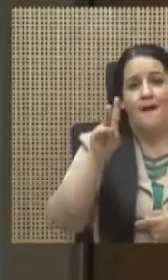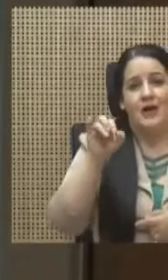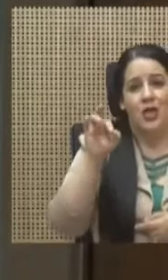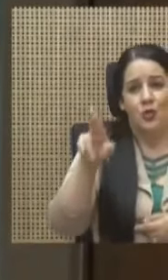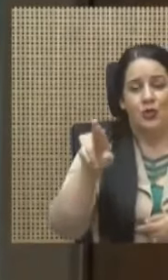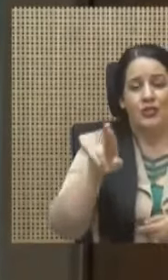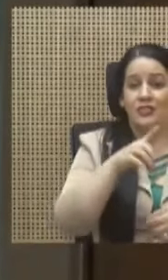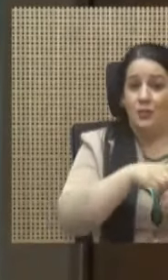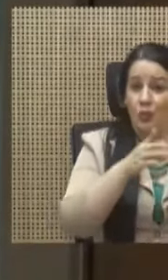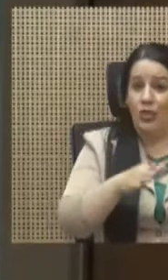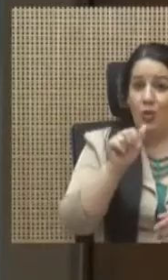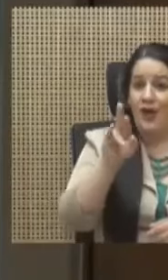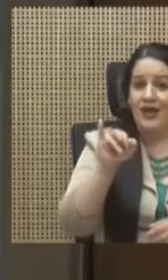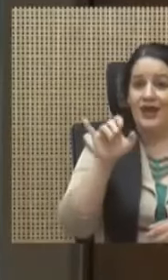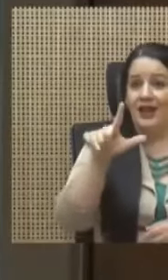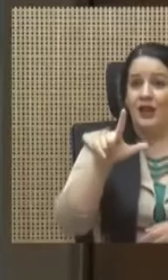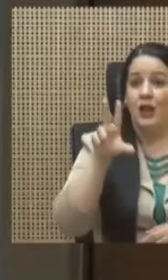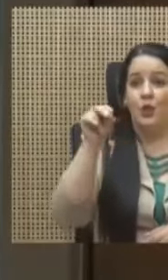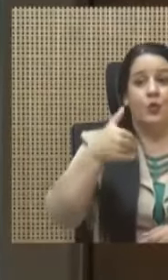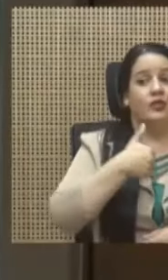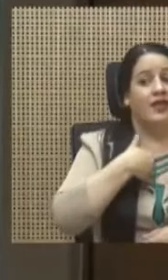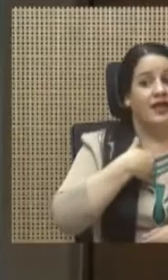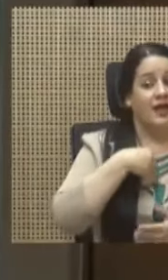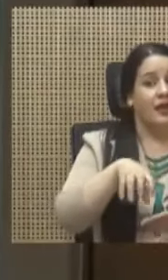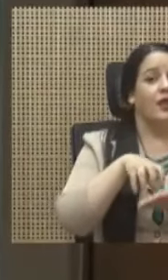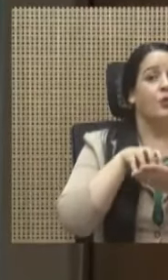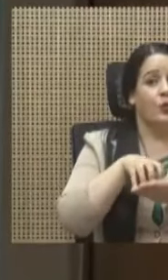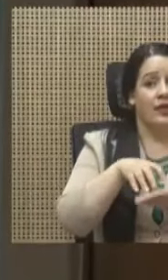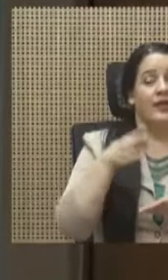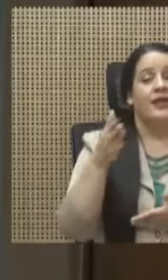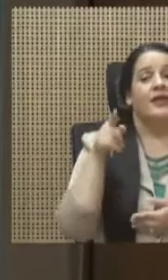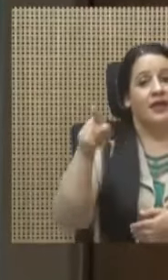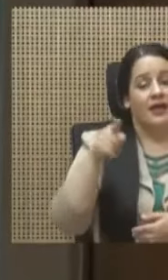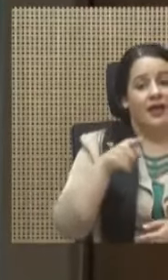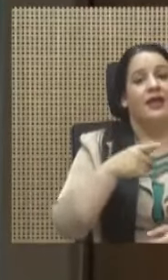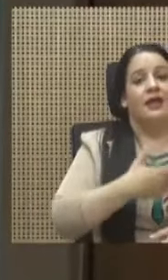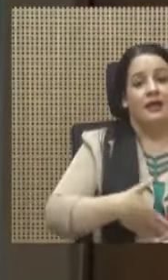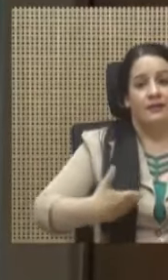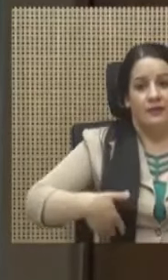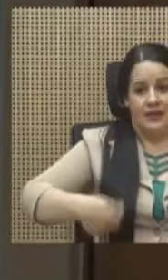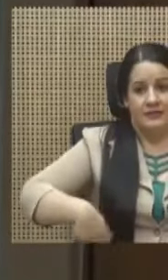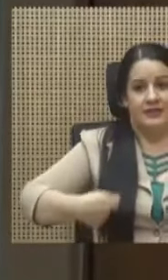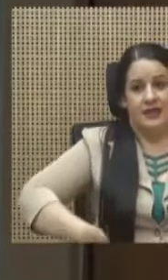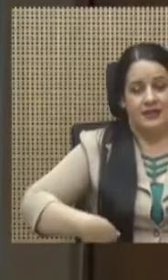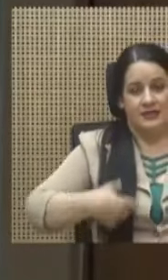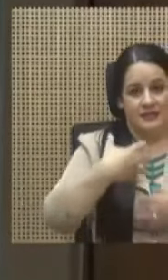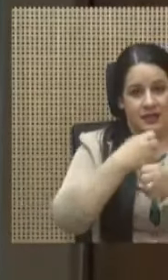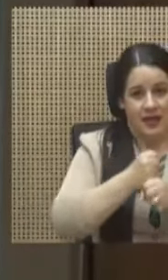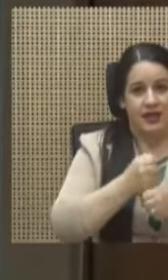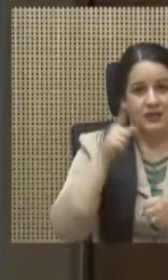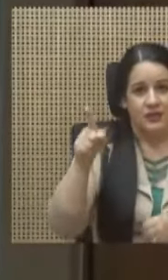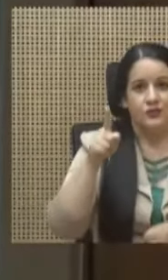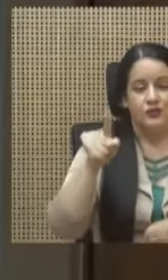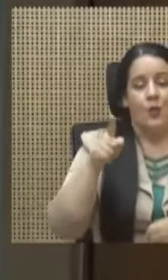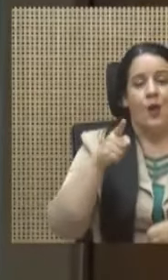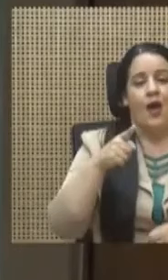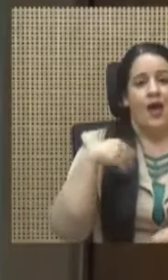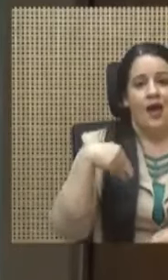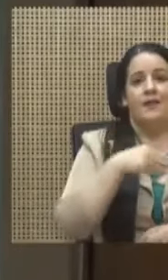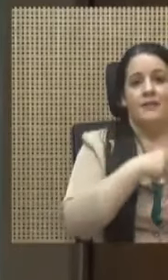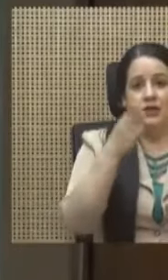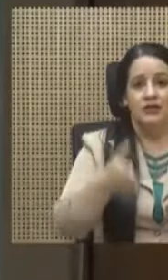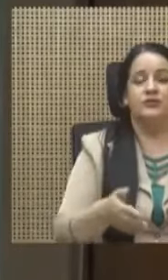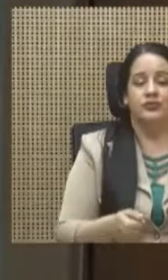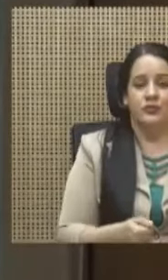duda de que el presidente se la montó al ministro presidente Chávez Se la montó